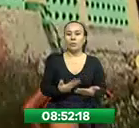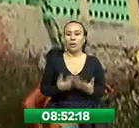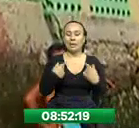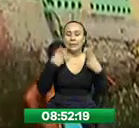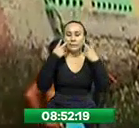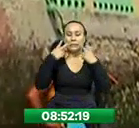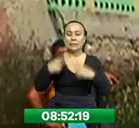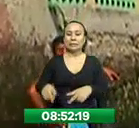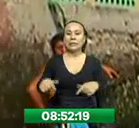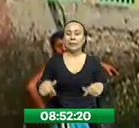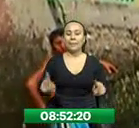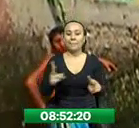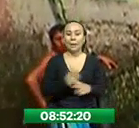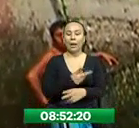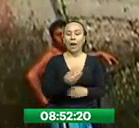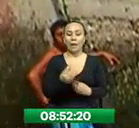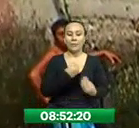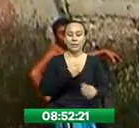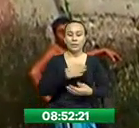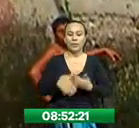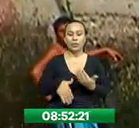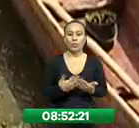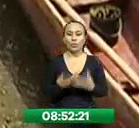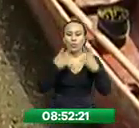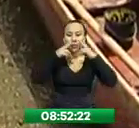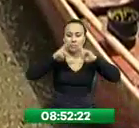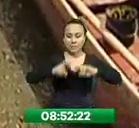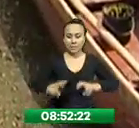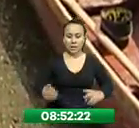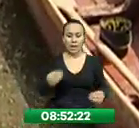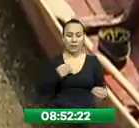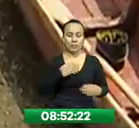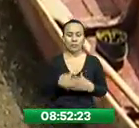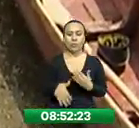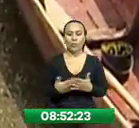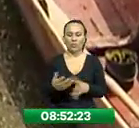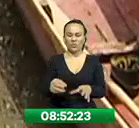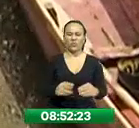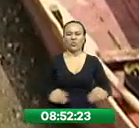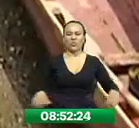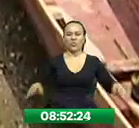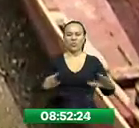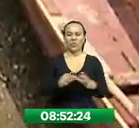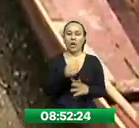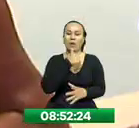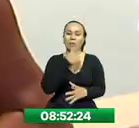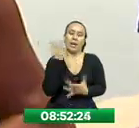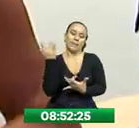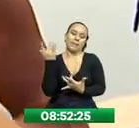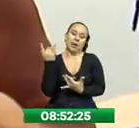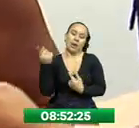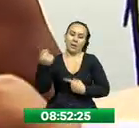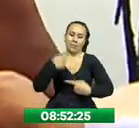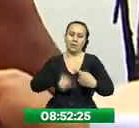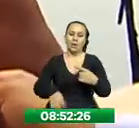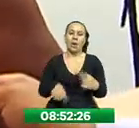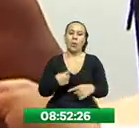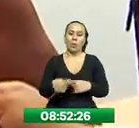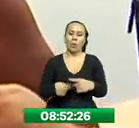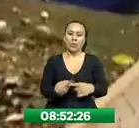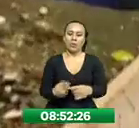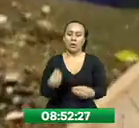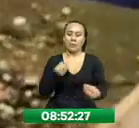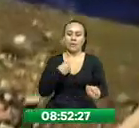entonces ya, pues, porque está enterradito, está acá, está enterrado en el lodo allá. Entonces ya hoy día ya salió ya para afuera, ya